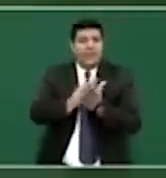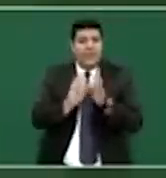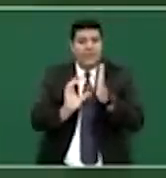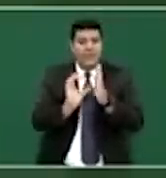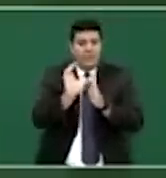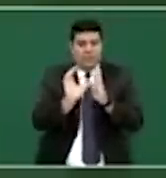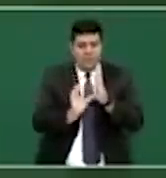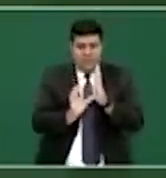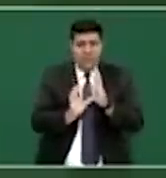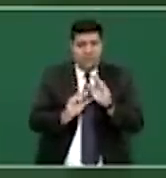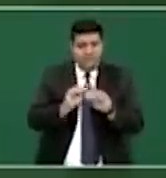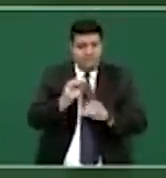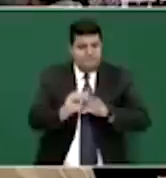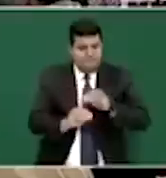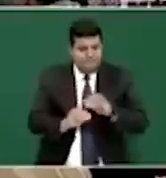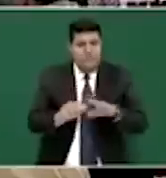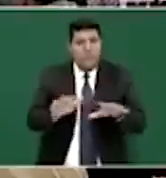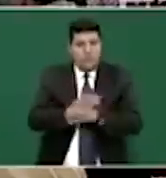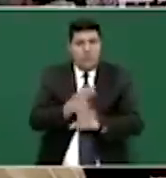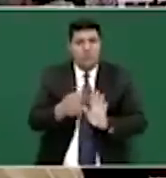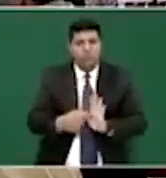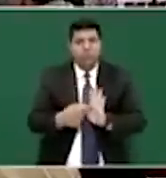se puede disponer